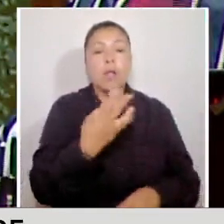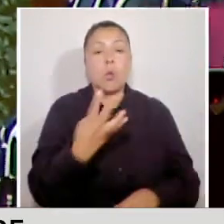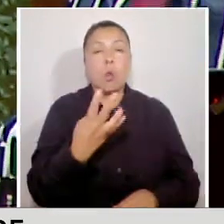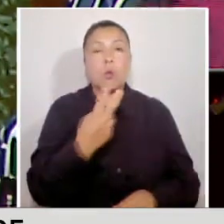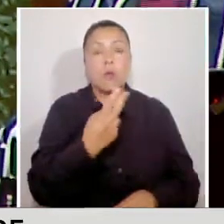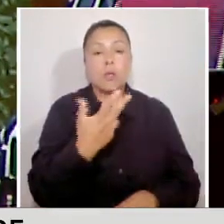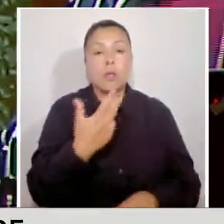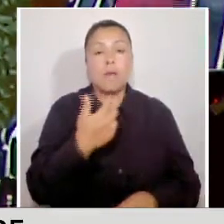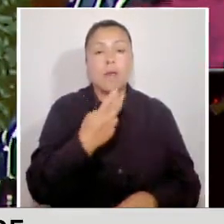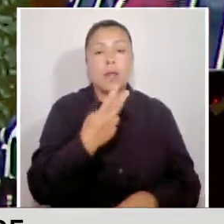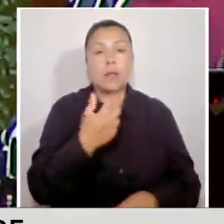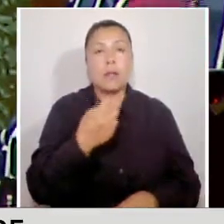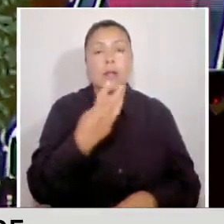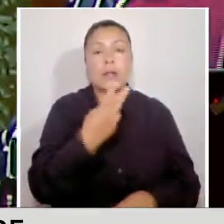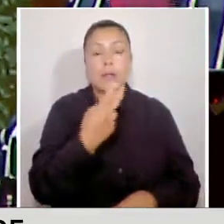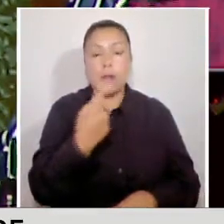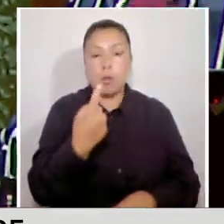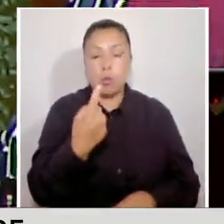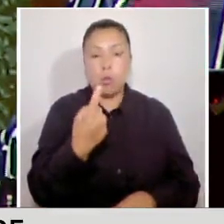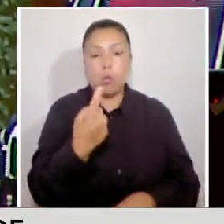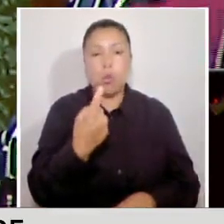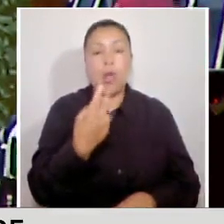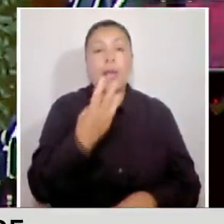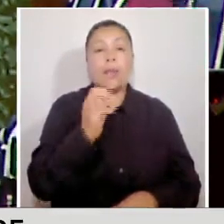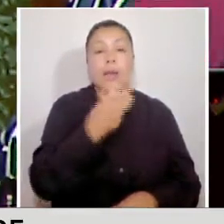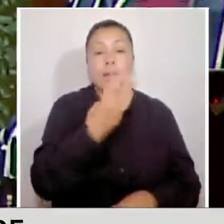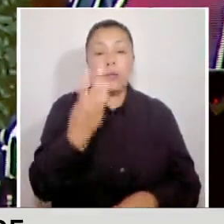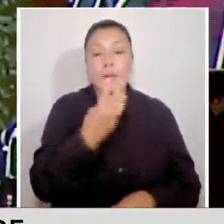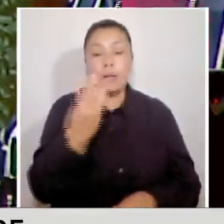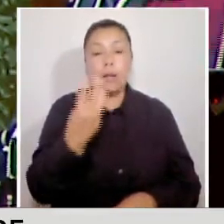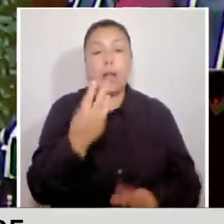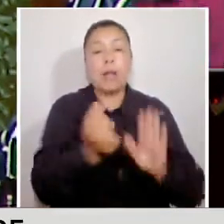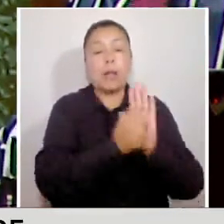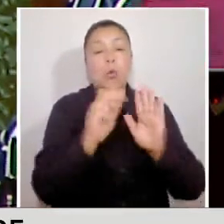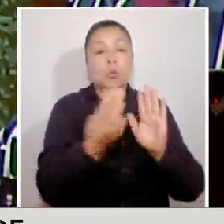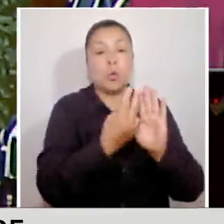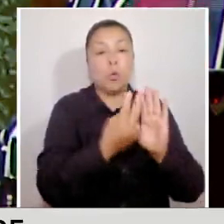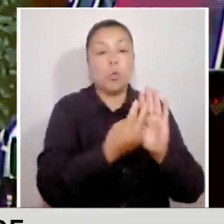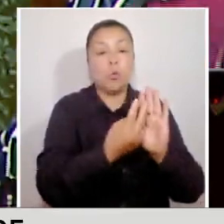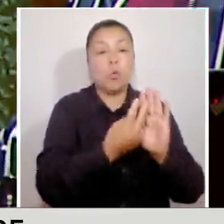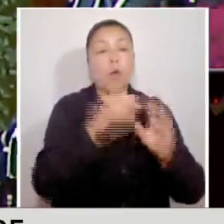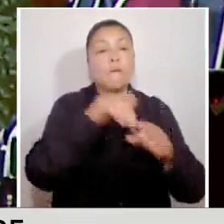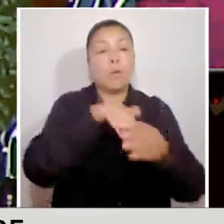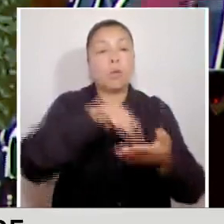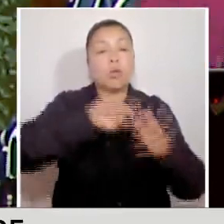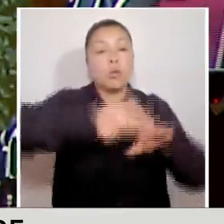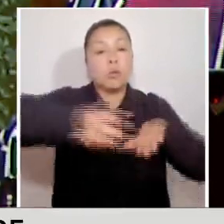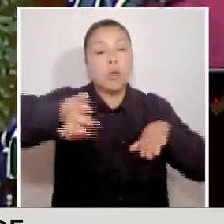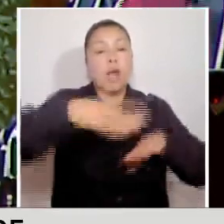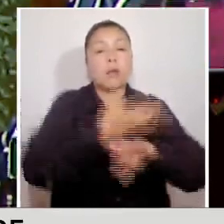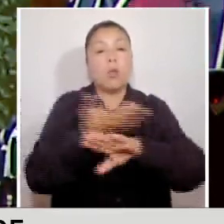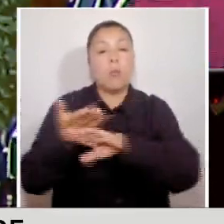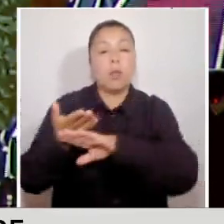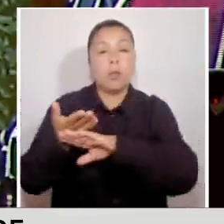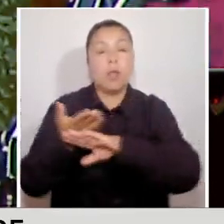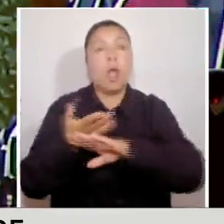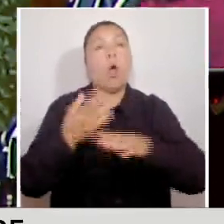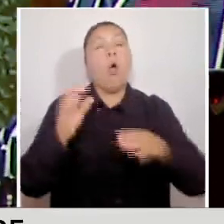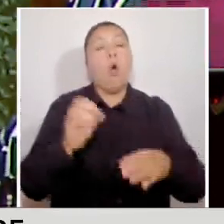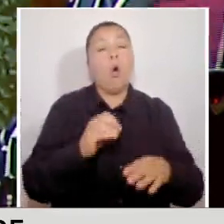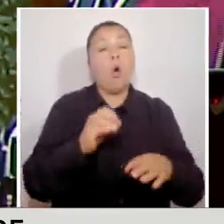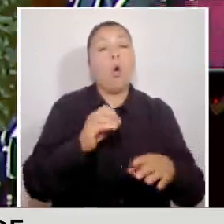27 31 33 del artículo segundo cuya votación separada ha sido solicitada o por haber sido objeto de